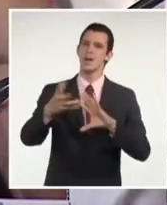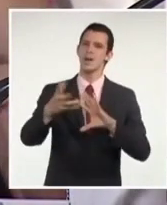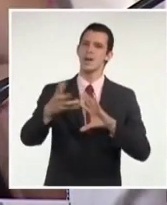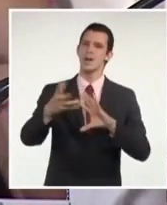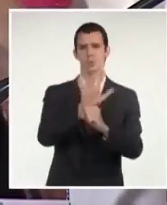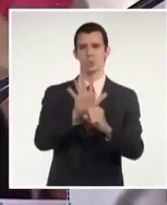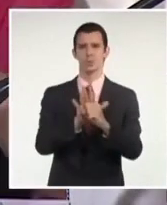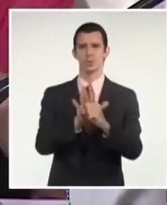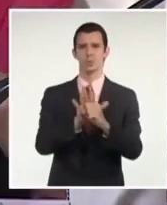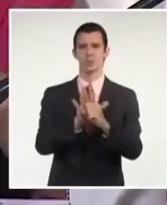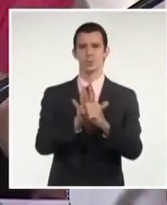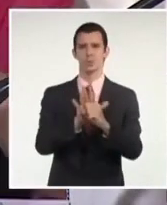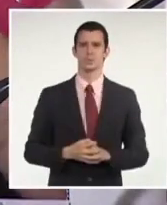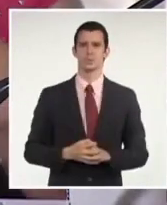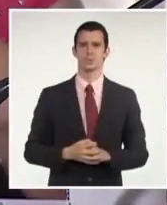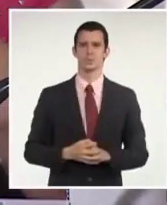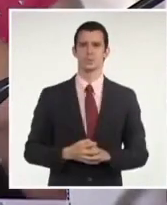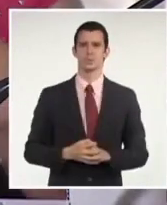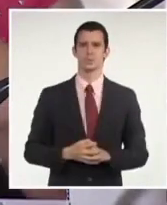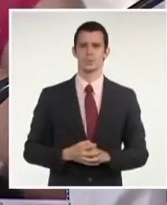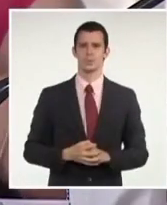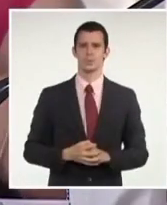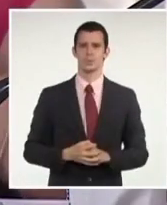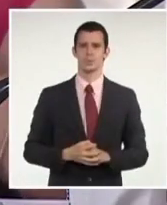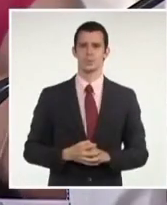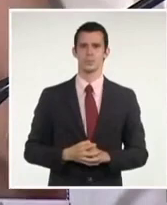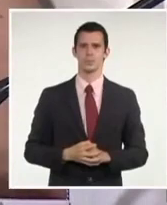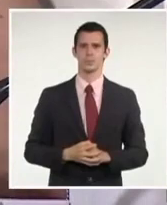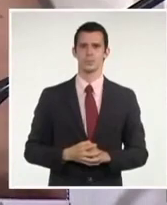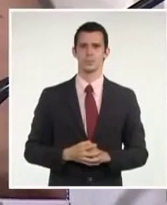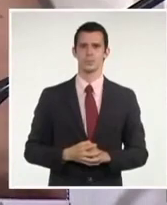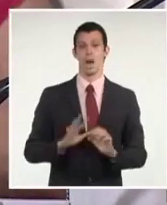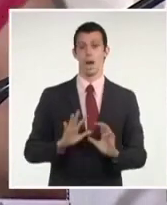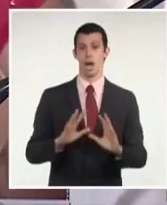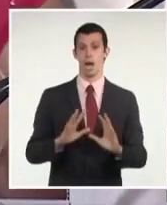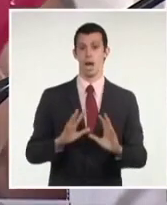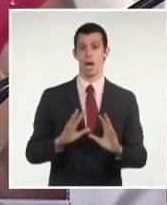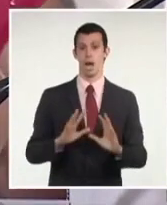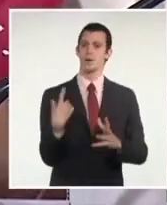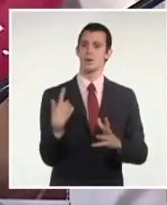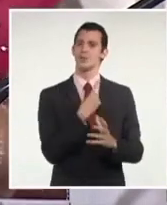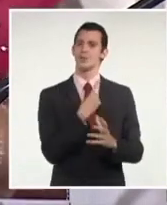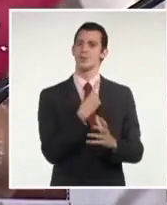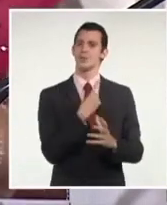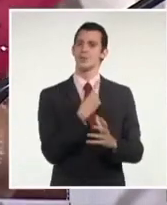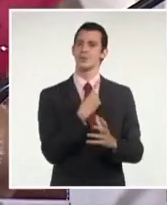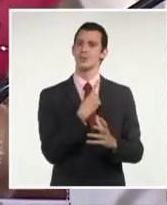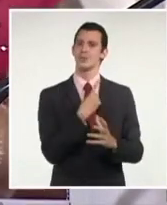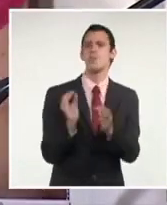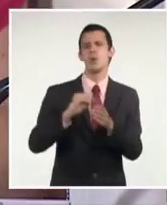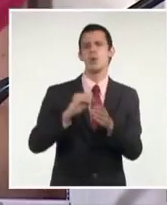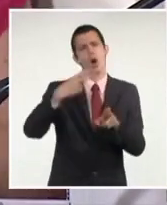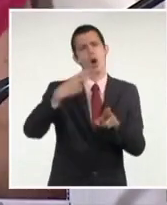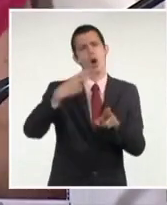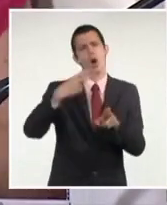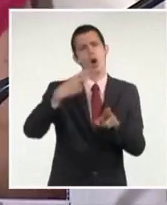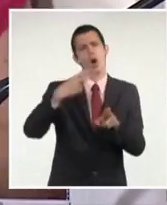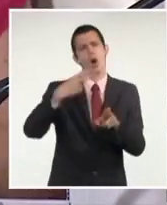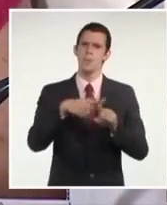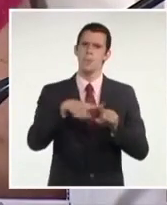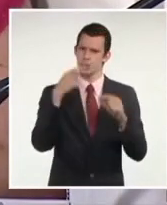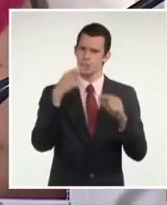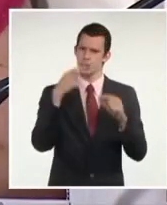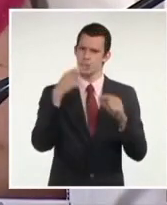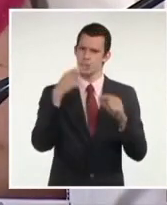de las variantes reconocidas internacionalmente, las llamamos patrones, pero son variantes. Es decir, si ustedes se dan cuenta, en Cuba